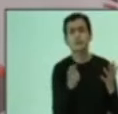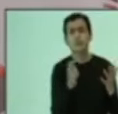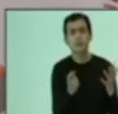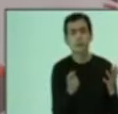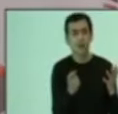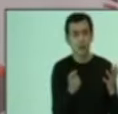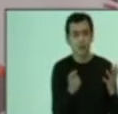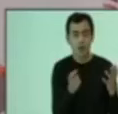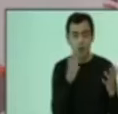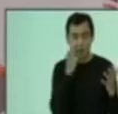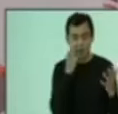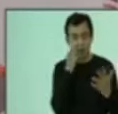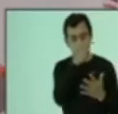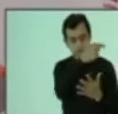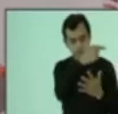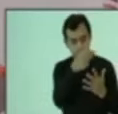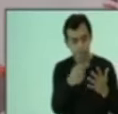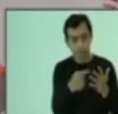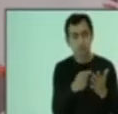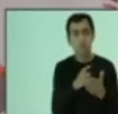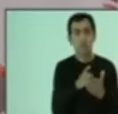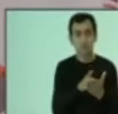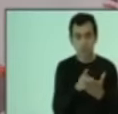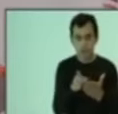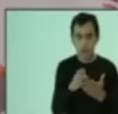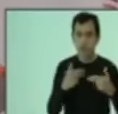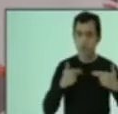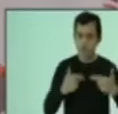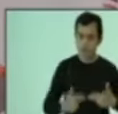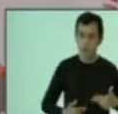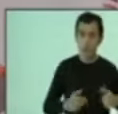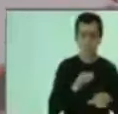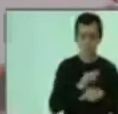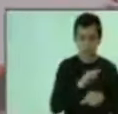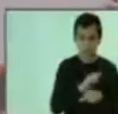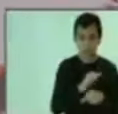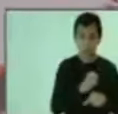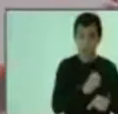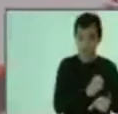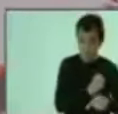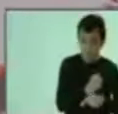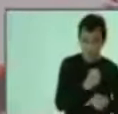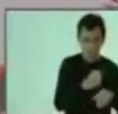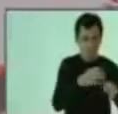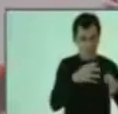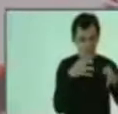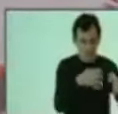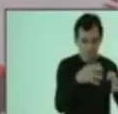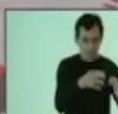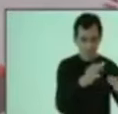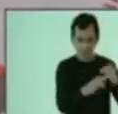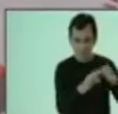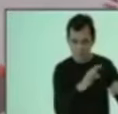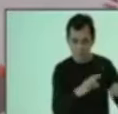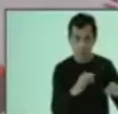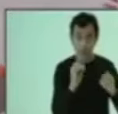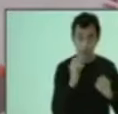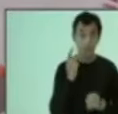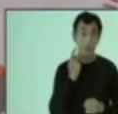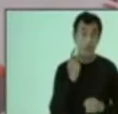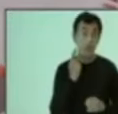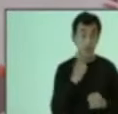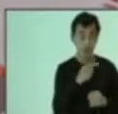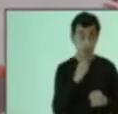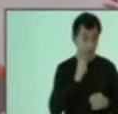a qué nos referimos cuando hablamos de derechos humanos, en donde la violencia física, psicológica e incluso política hacia